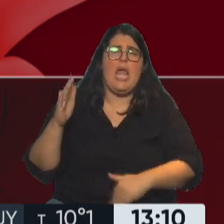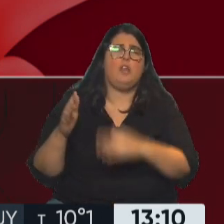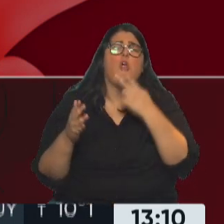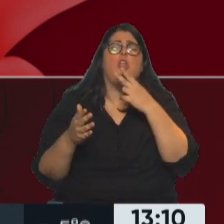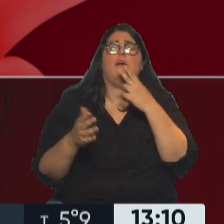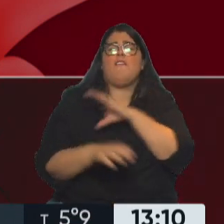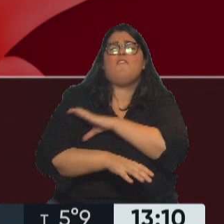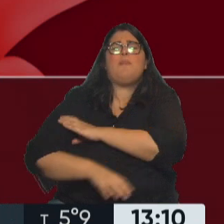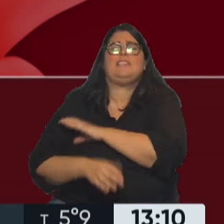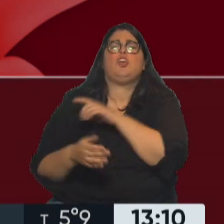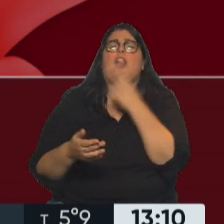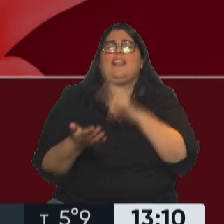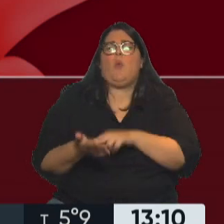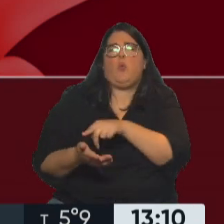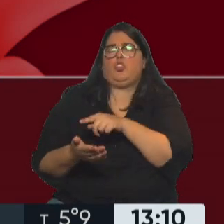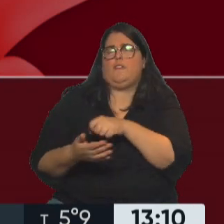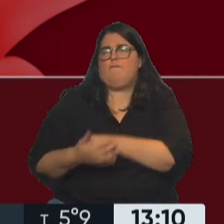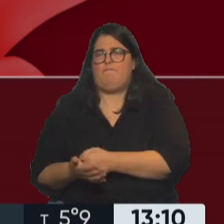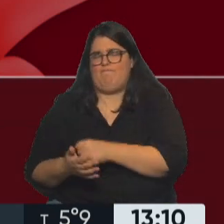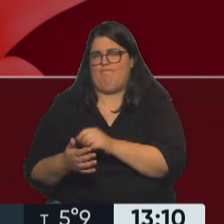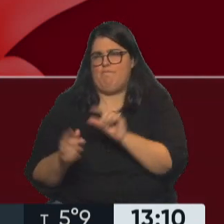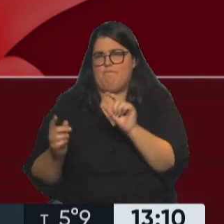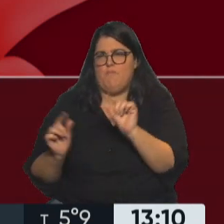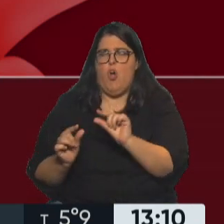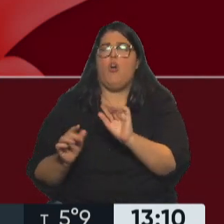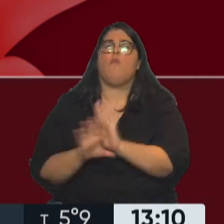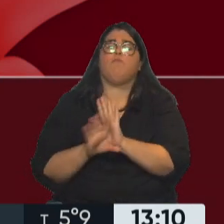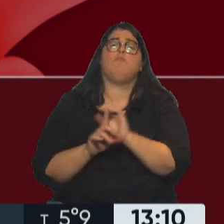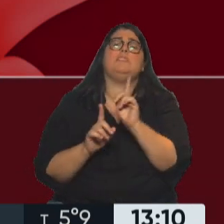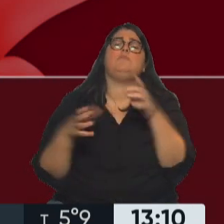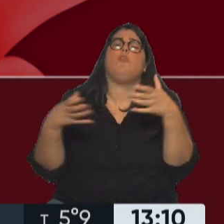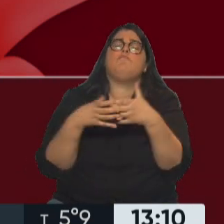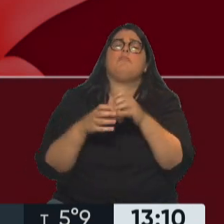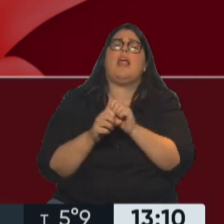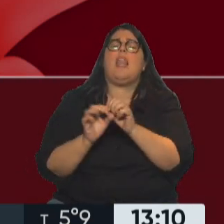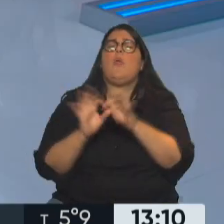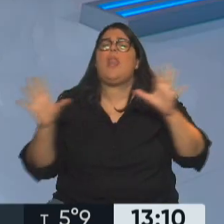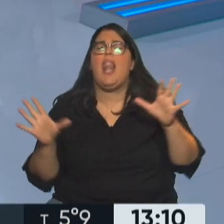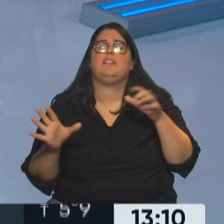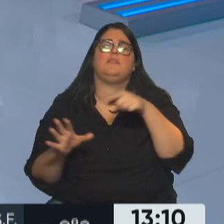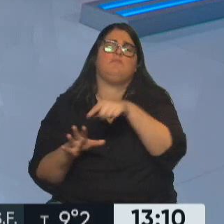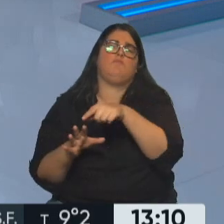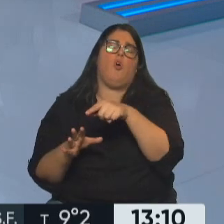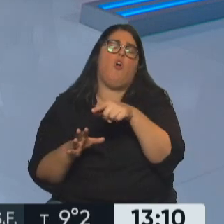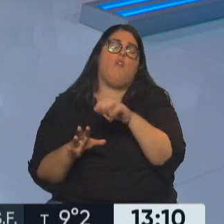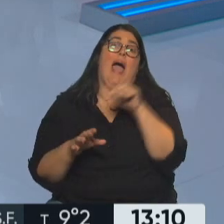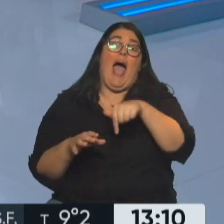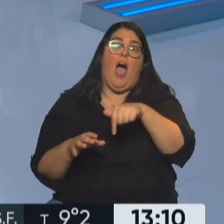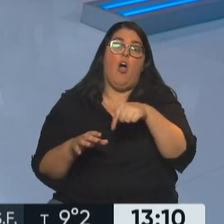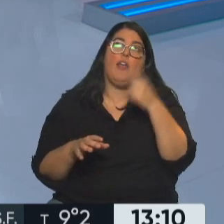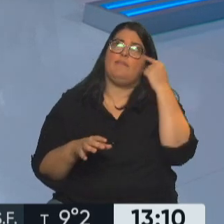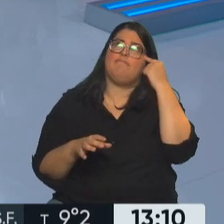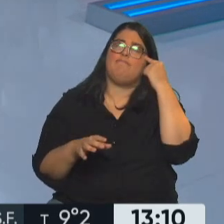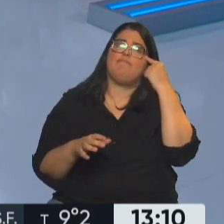tributaria. Eso es algo que siempre ha sido, digamos, reivindicado por el liberalismo y demás. Bueno, ahora la idea de financiar todas estas